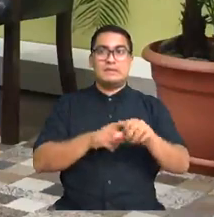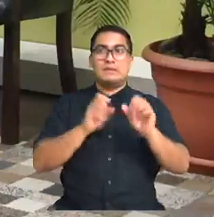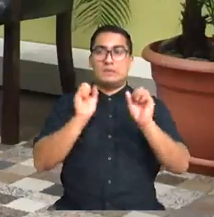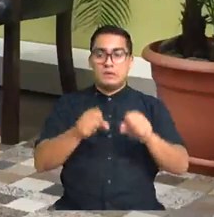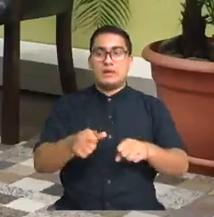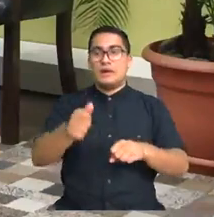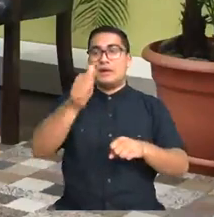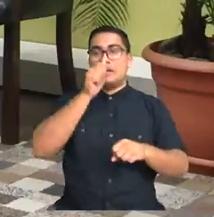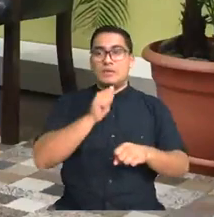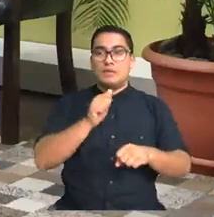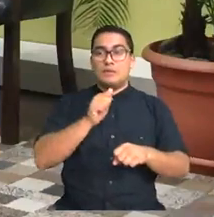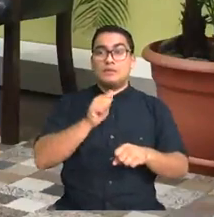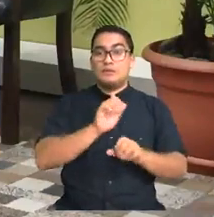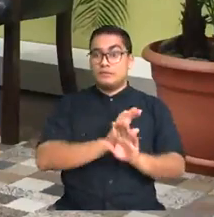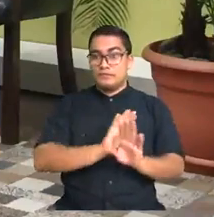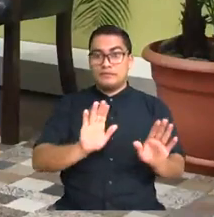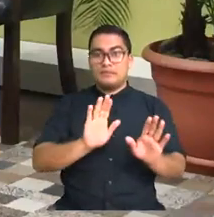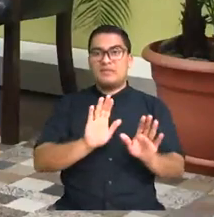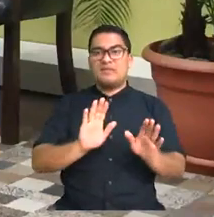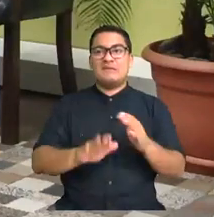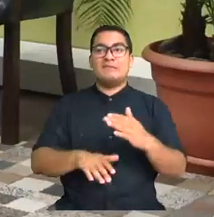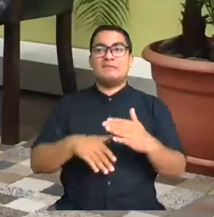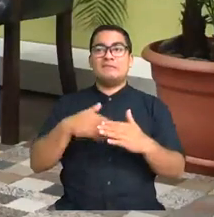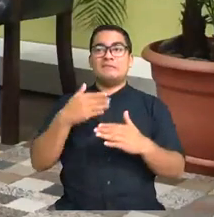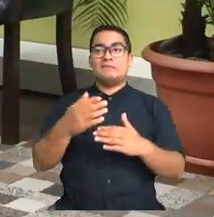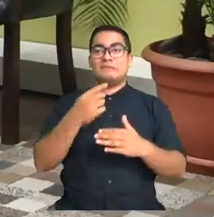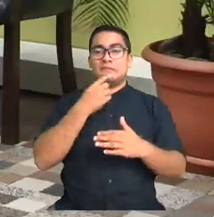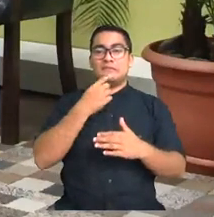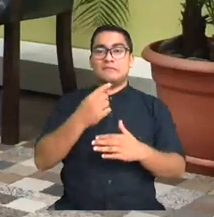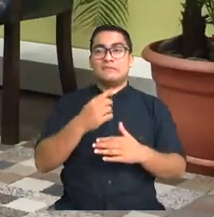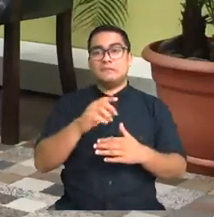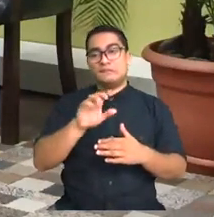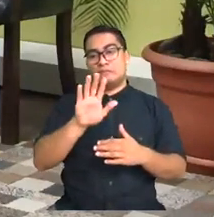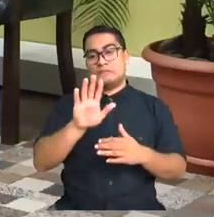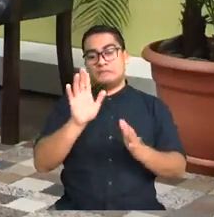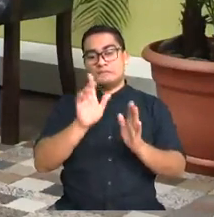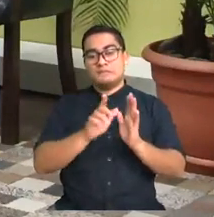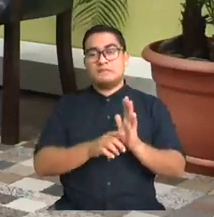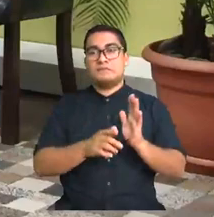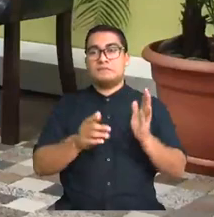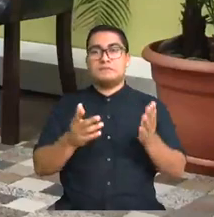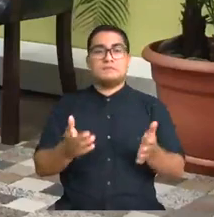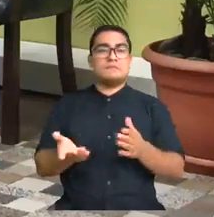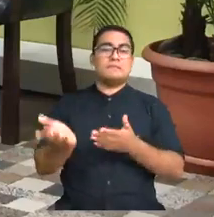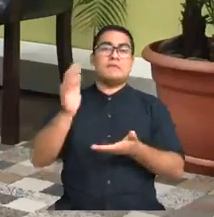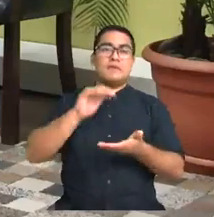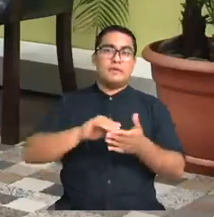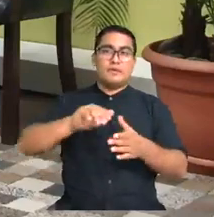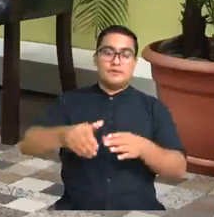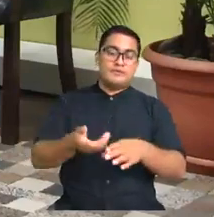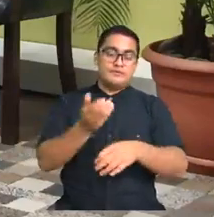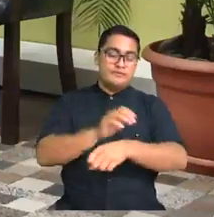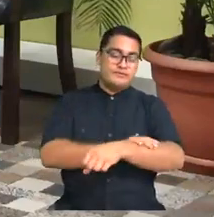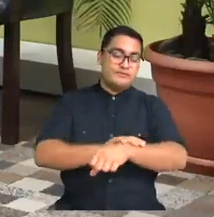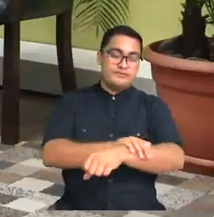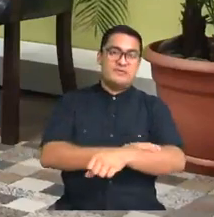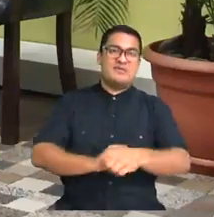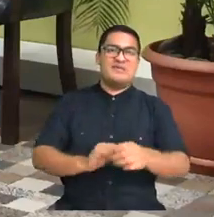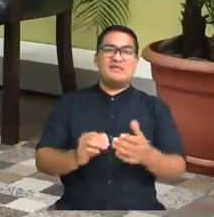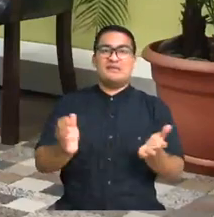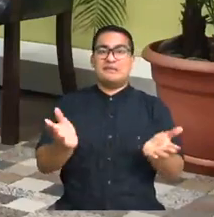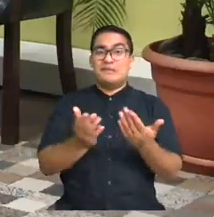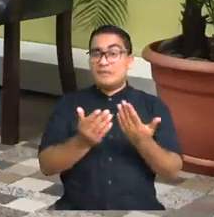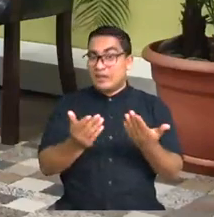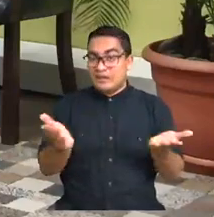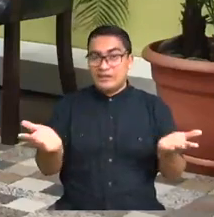agua. Después de ese periodo de tiempo, que generalmente son 45 minutos, uno se lo tiene que reaplicar. Porque si uno no se lo reaplica,